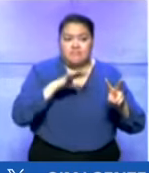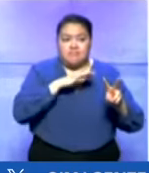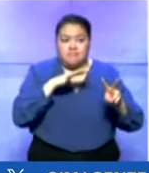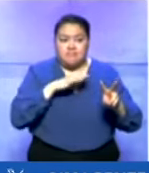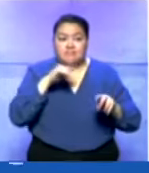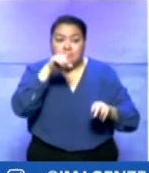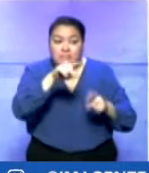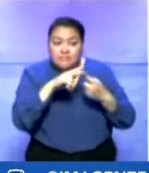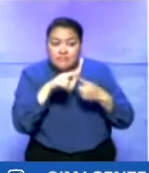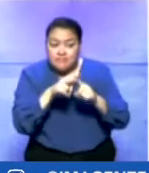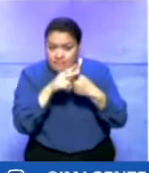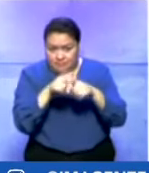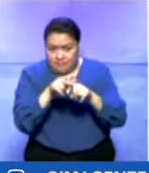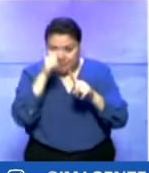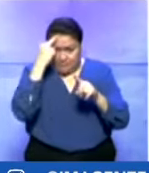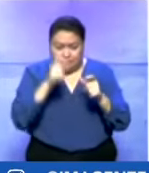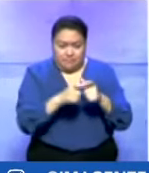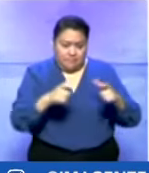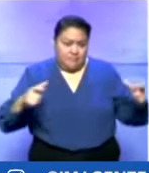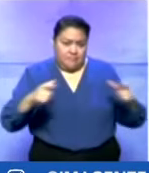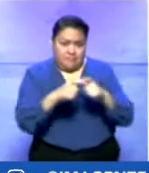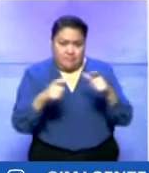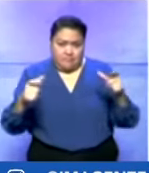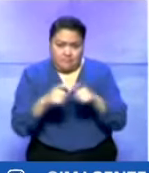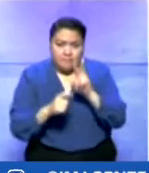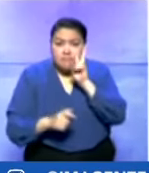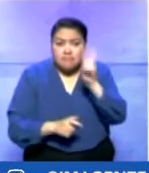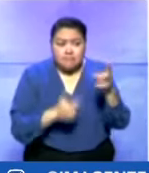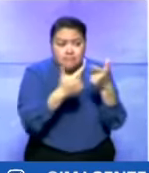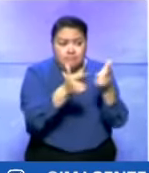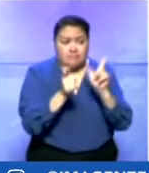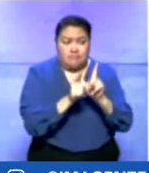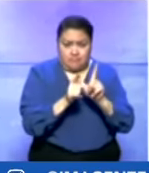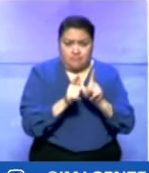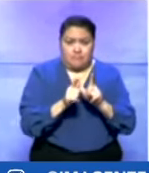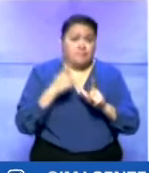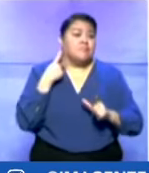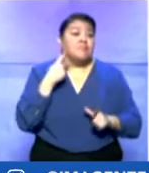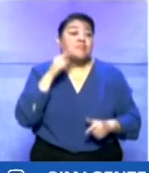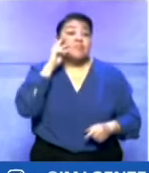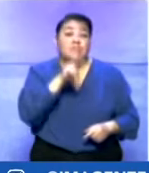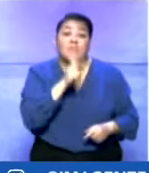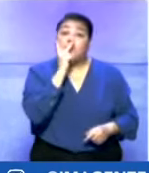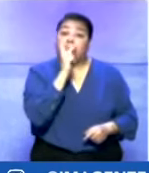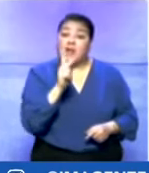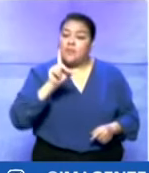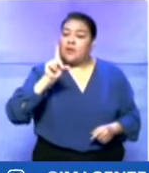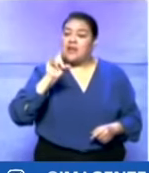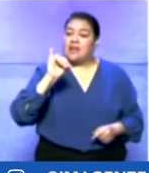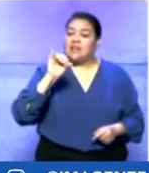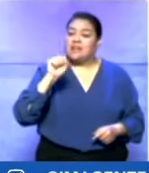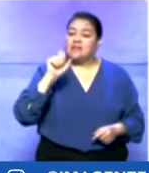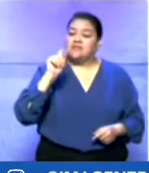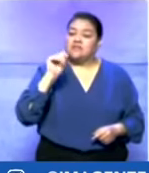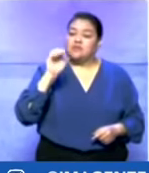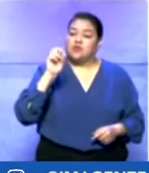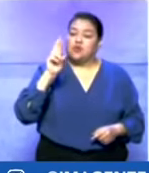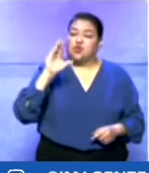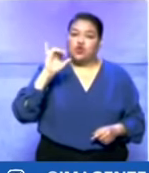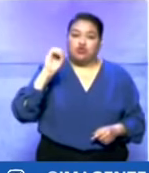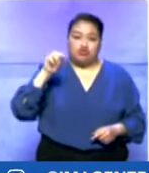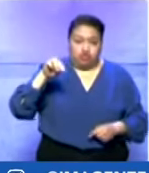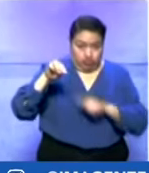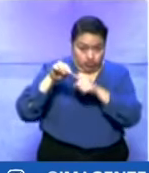Fuentes Barrera votaron a favor de desechar las quejas de la ciudadanía y los partidos prian y movimiento ciudadano